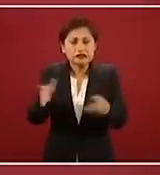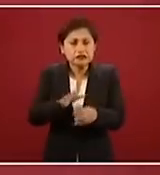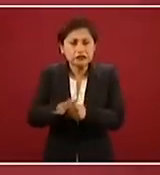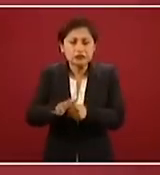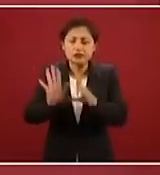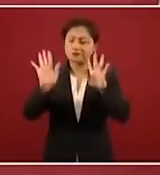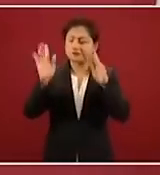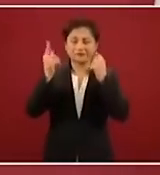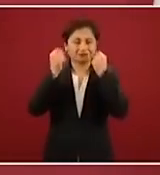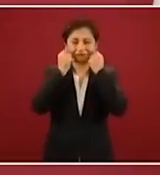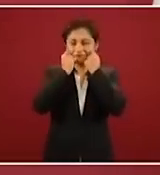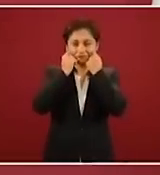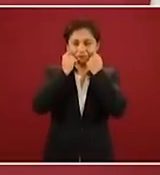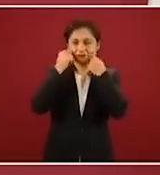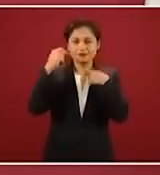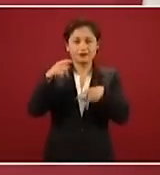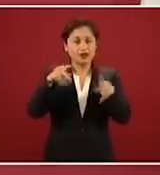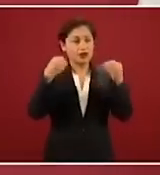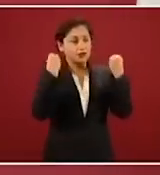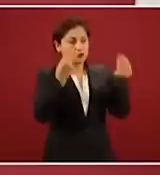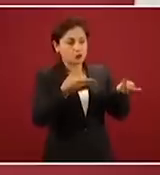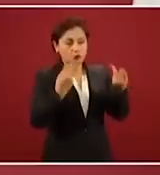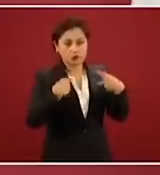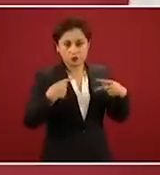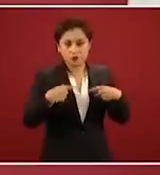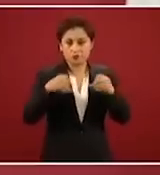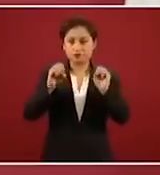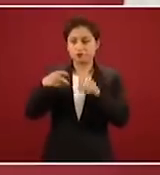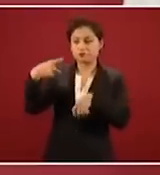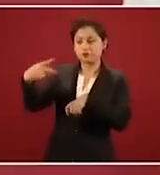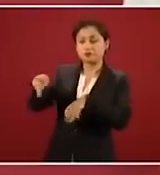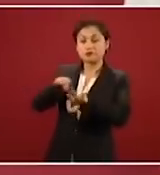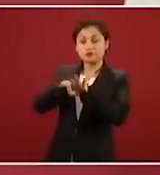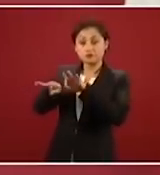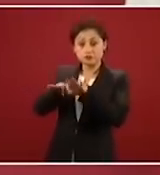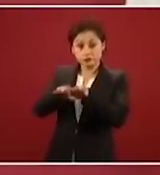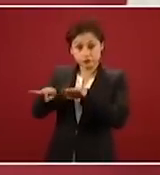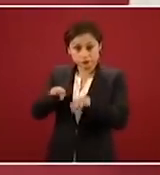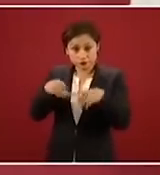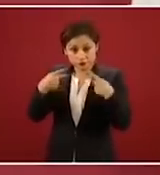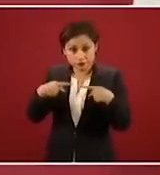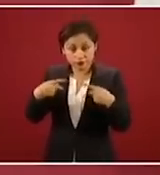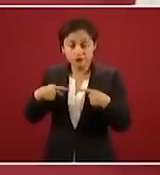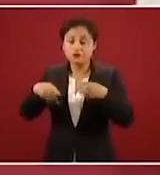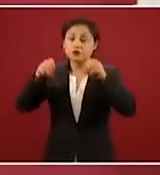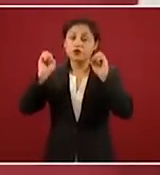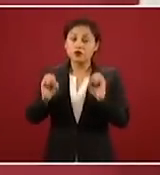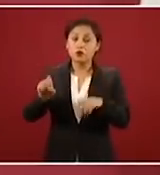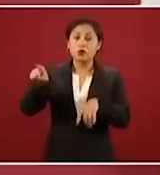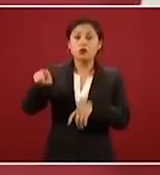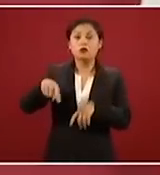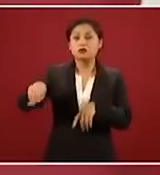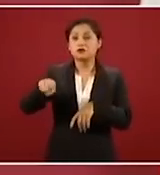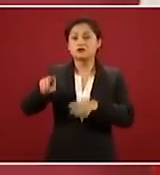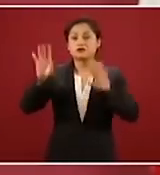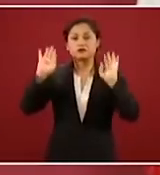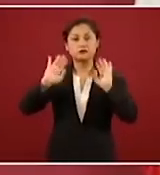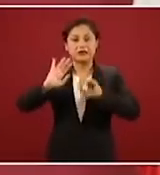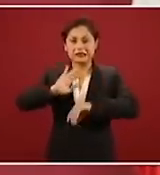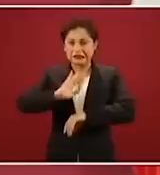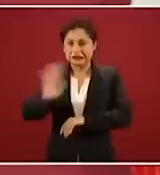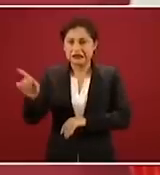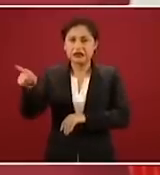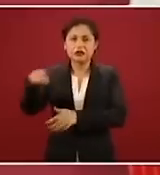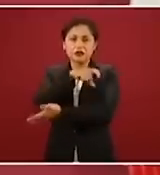a sus trabajadores. El hecho de que ellos ayuden, ¿sí?, en